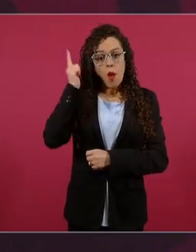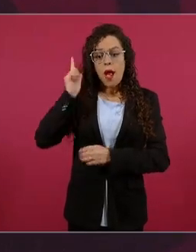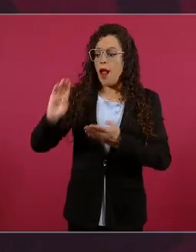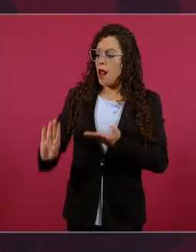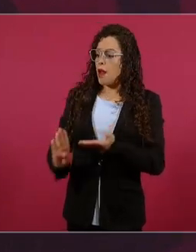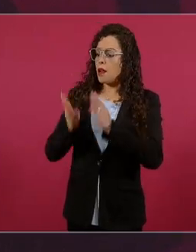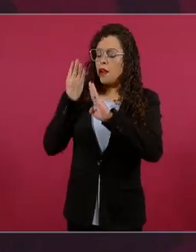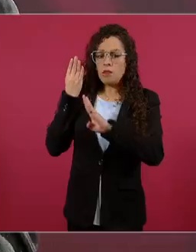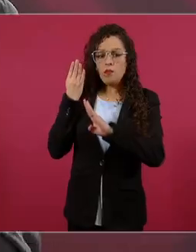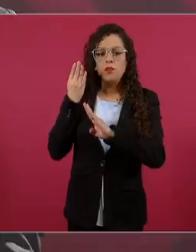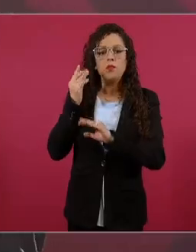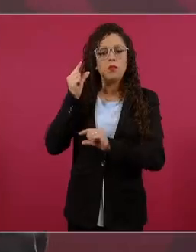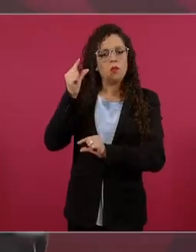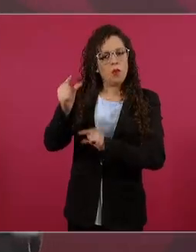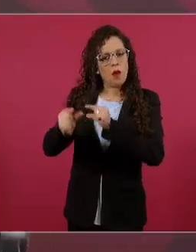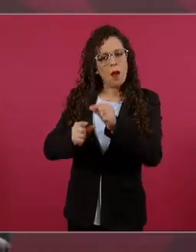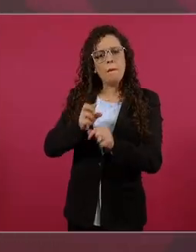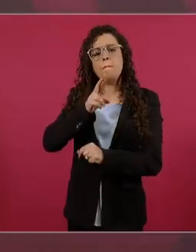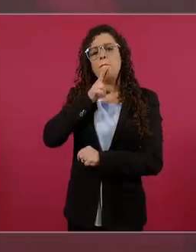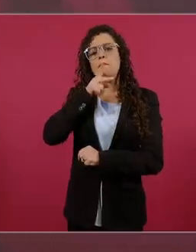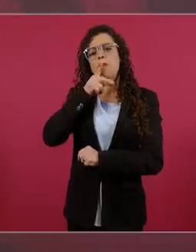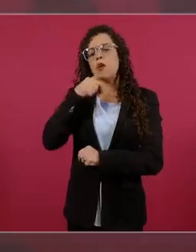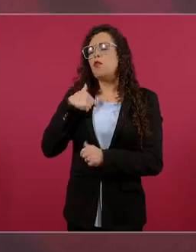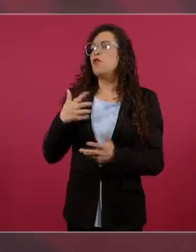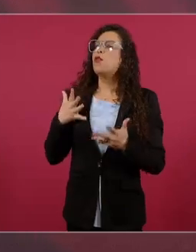fe de que